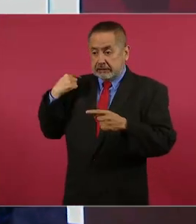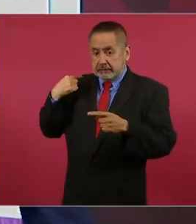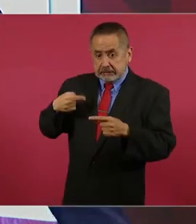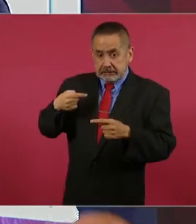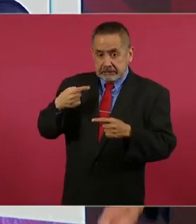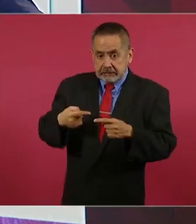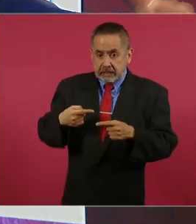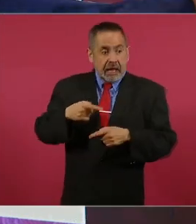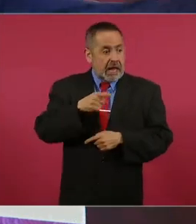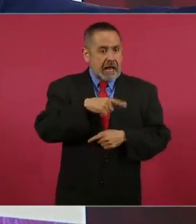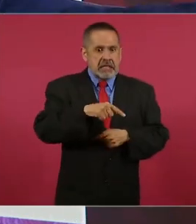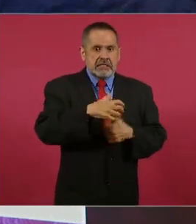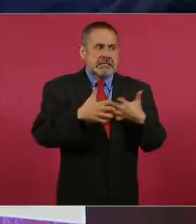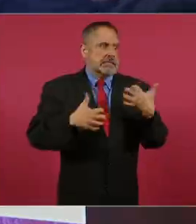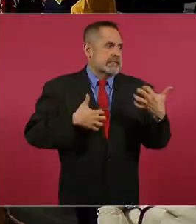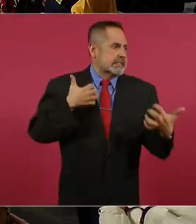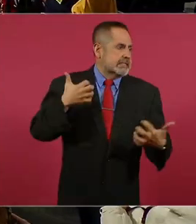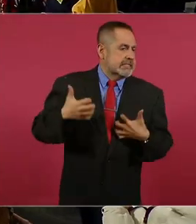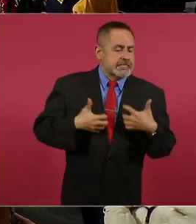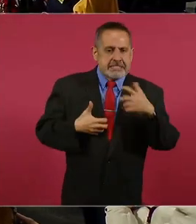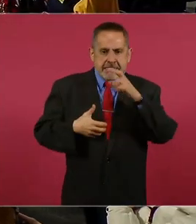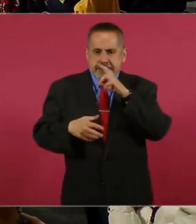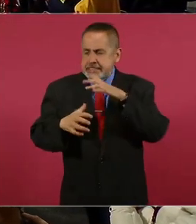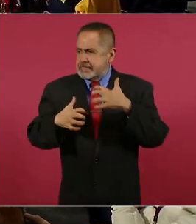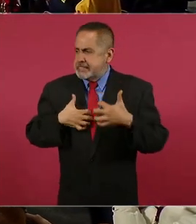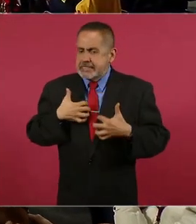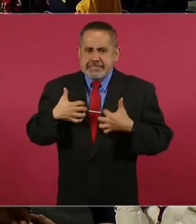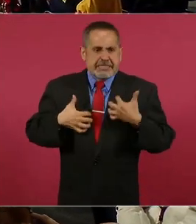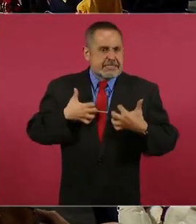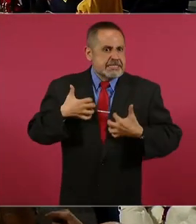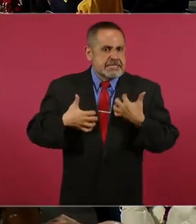les entró una desesperación,